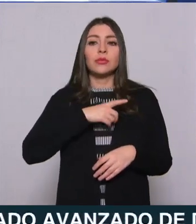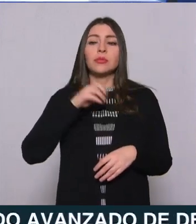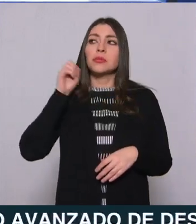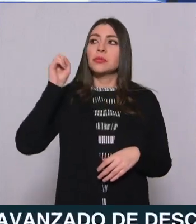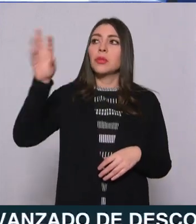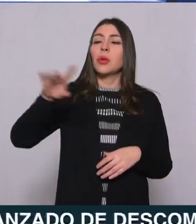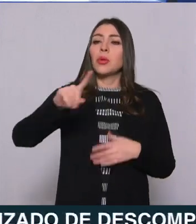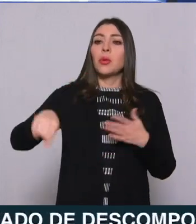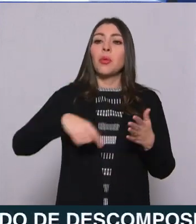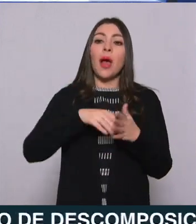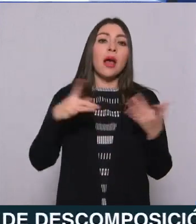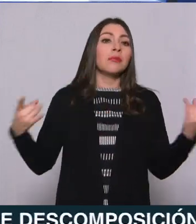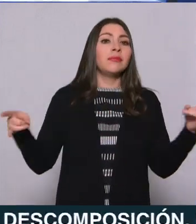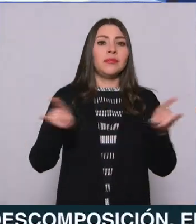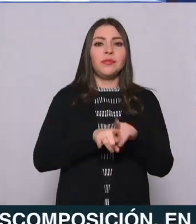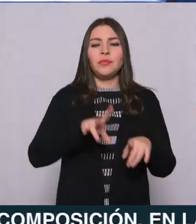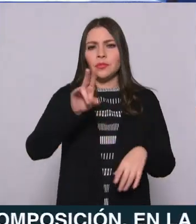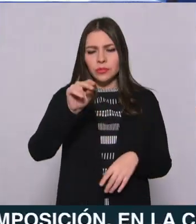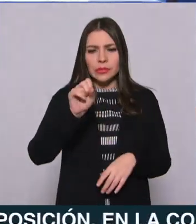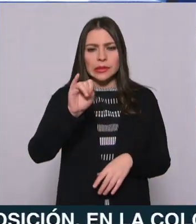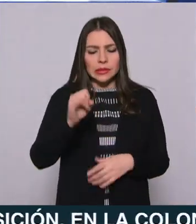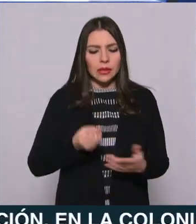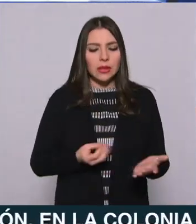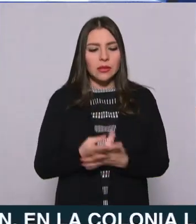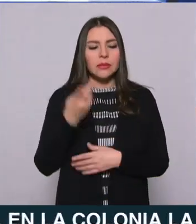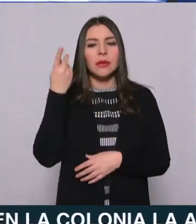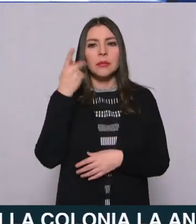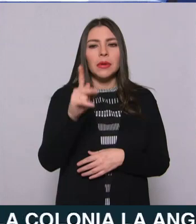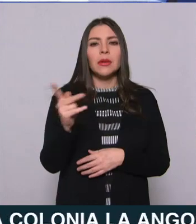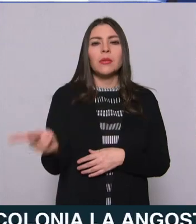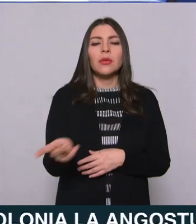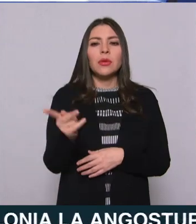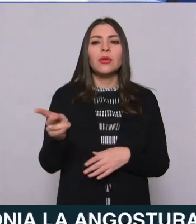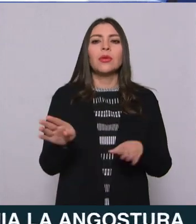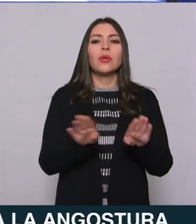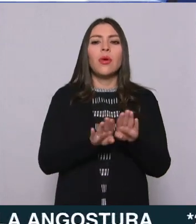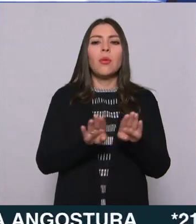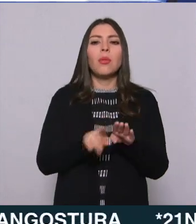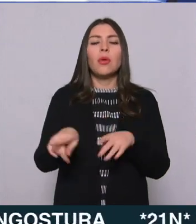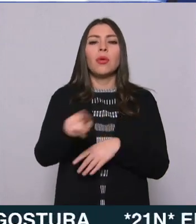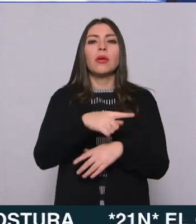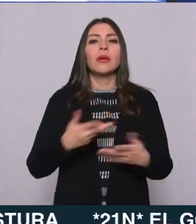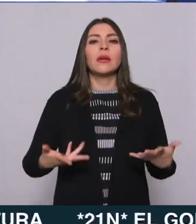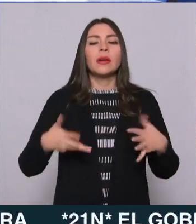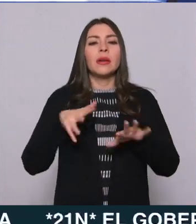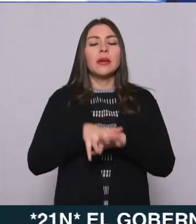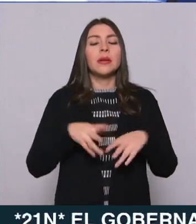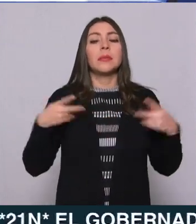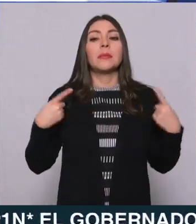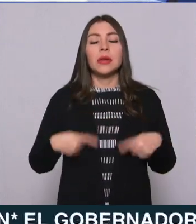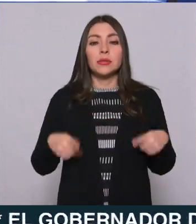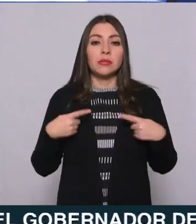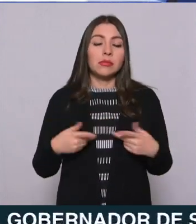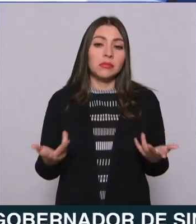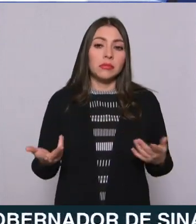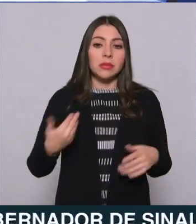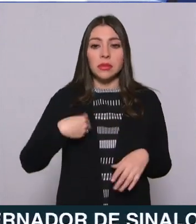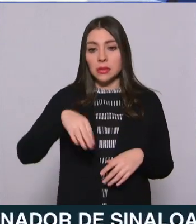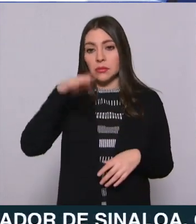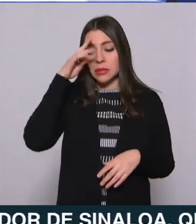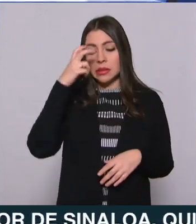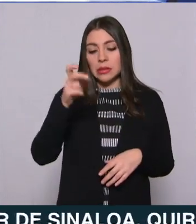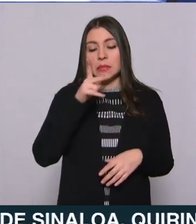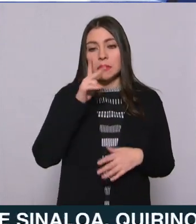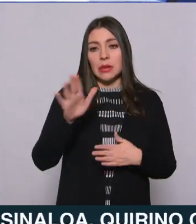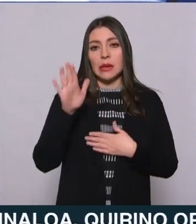de ahí no van a salir. No, van a salir. La pregunta es a qué y cómo se van a incorporar a la sociedad, ¿no? Sí. Y creo que es un compromiso, tendría